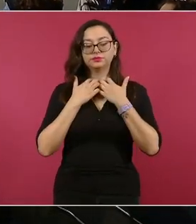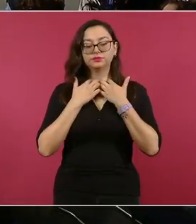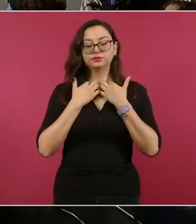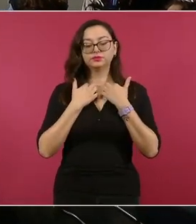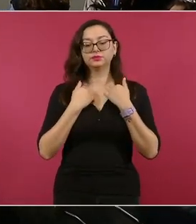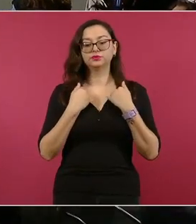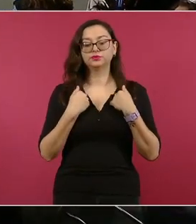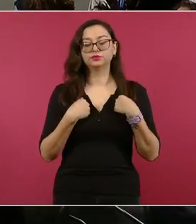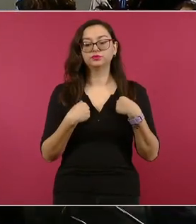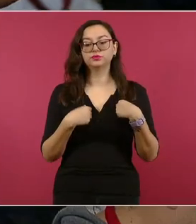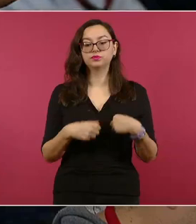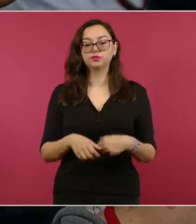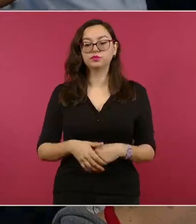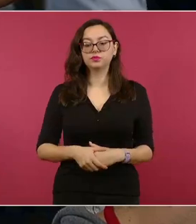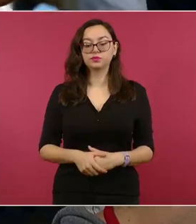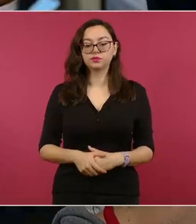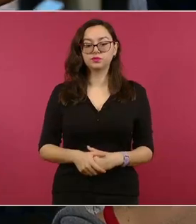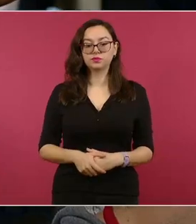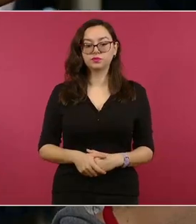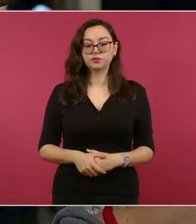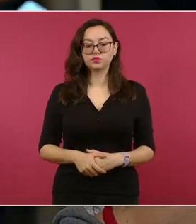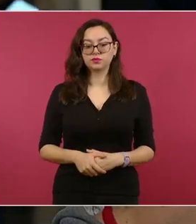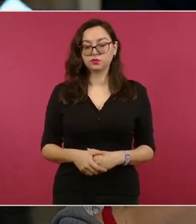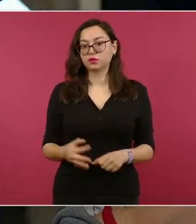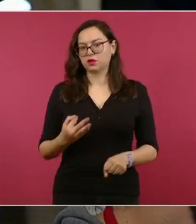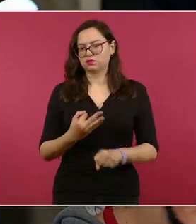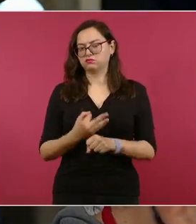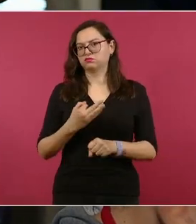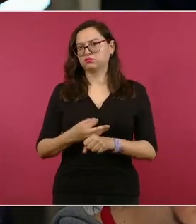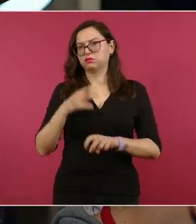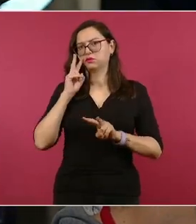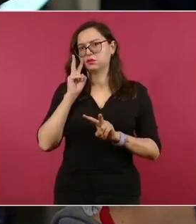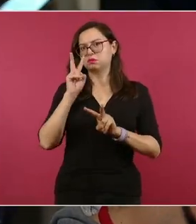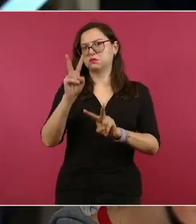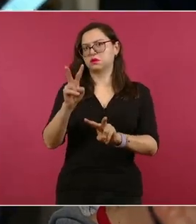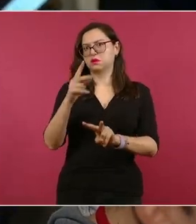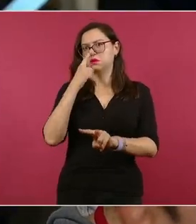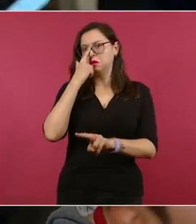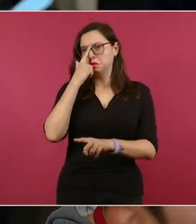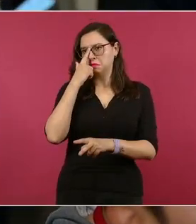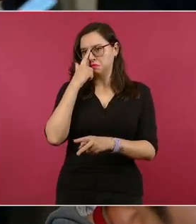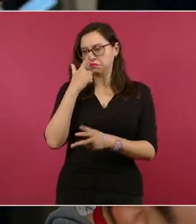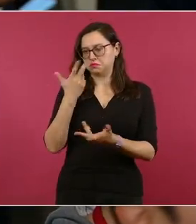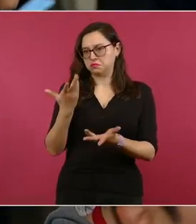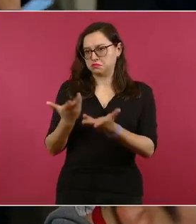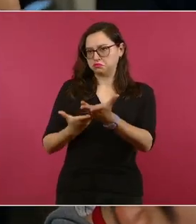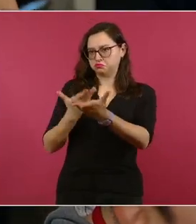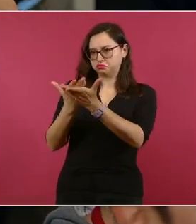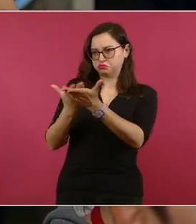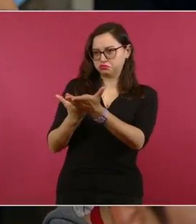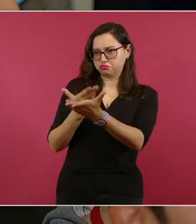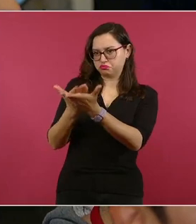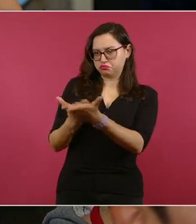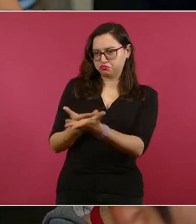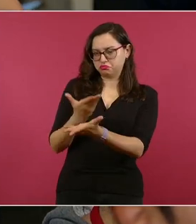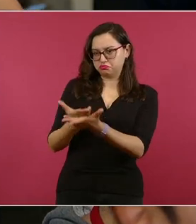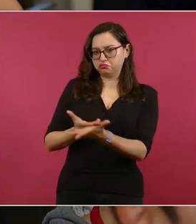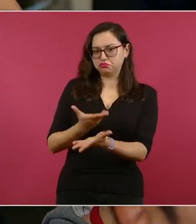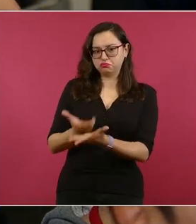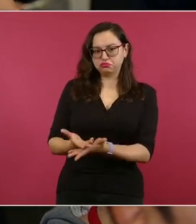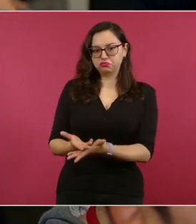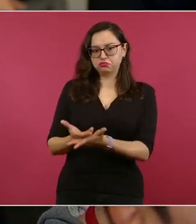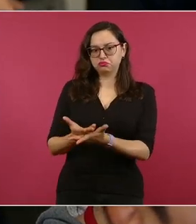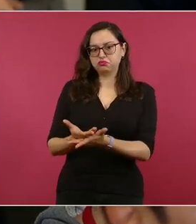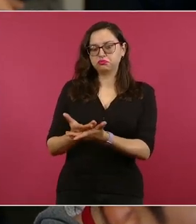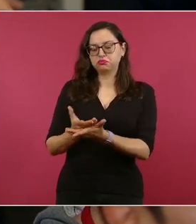después precisamente de esta serie de peticiones que se están haciendo al Consejo de las Naciones Unidas y